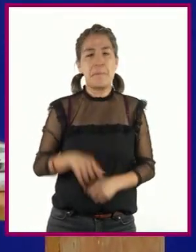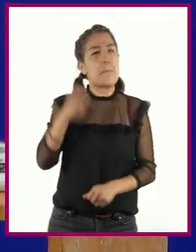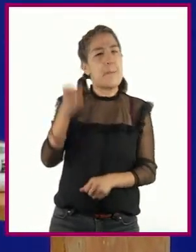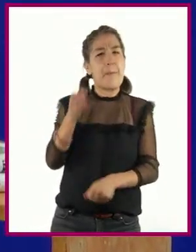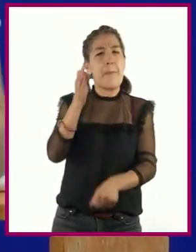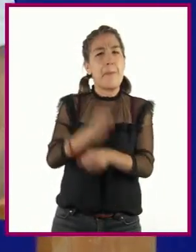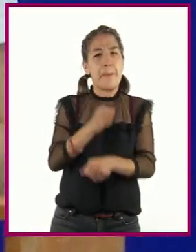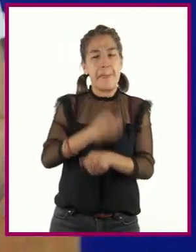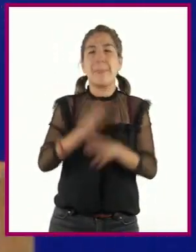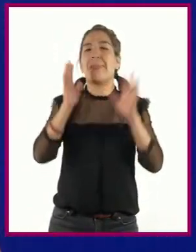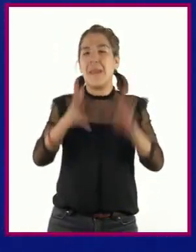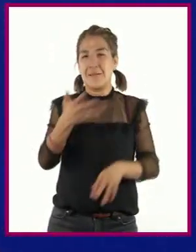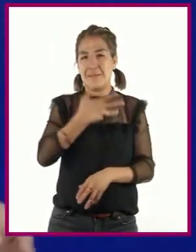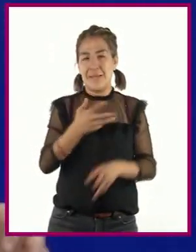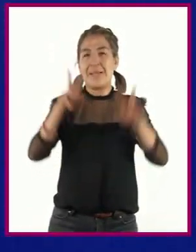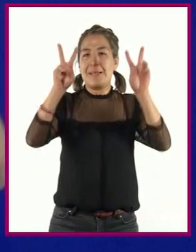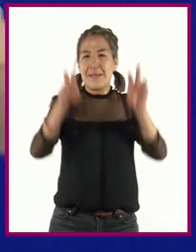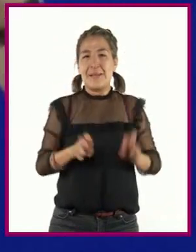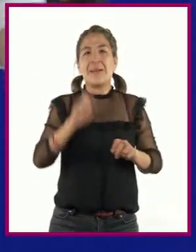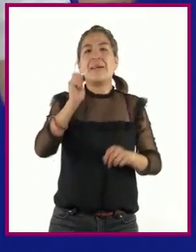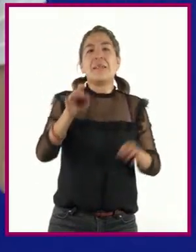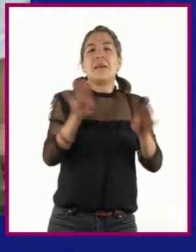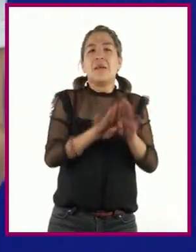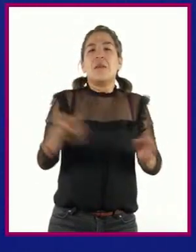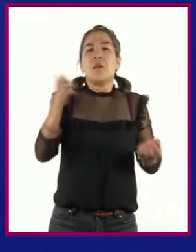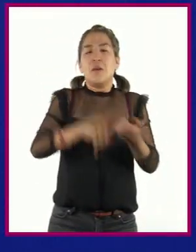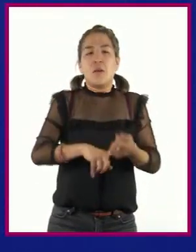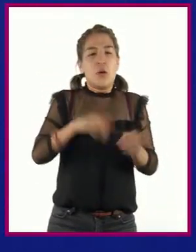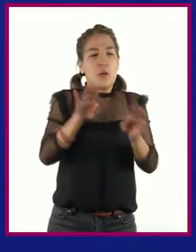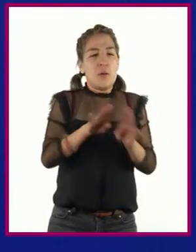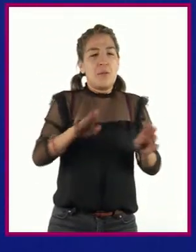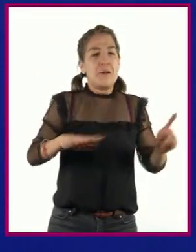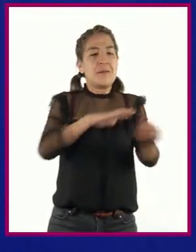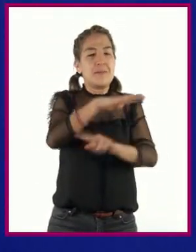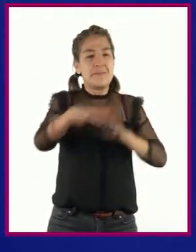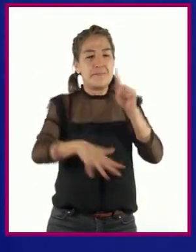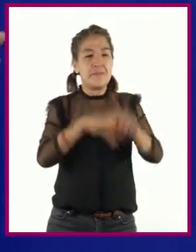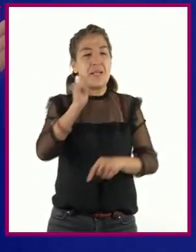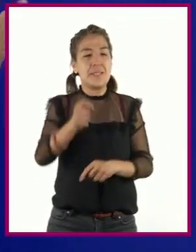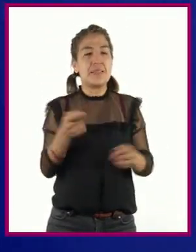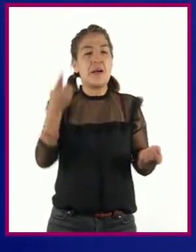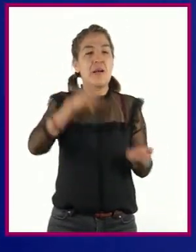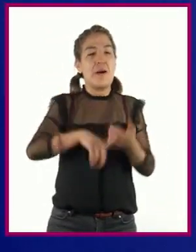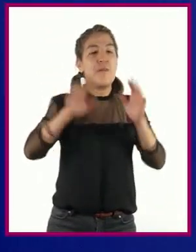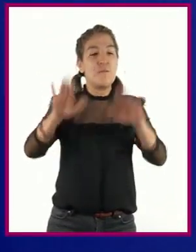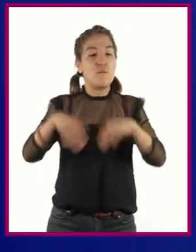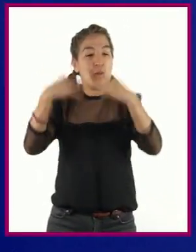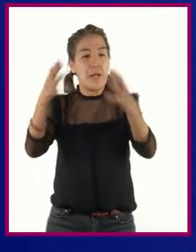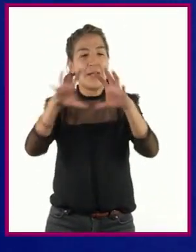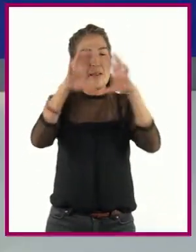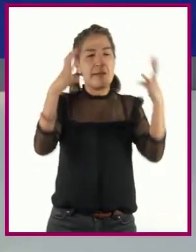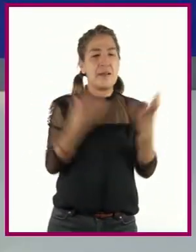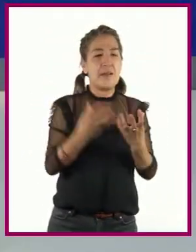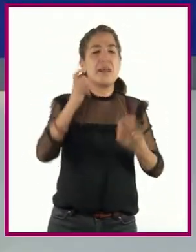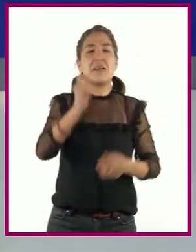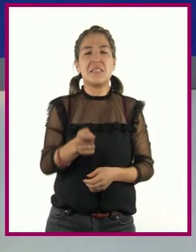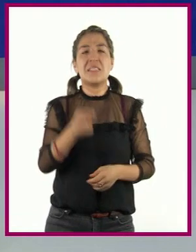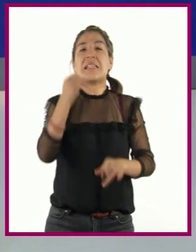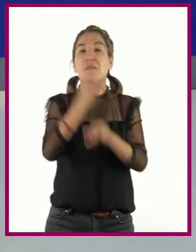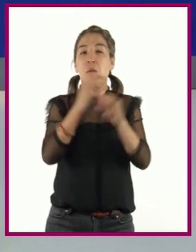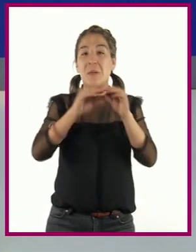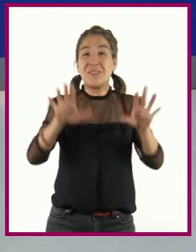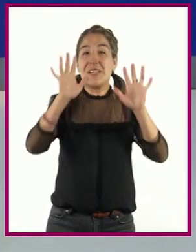ya tenemos el tema, la posibilidad de vida fuera de nuestro planeta. Por lo tanto, todos podemos buscar información, pero después de